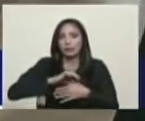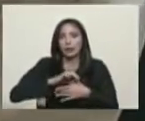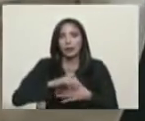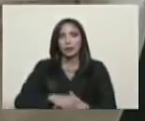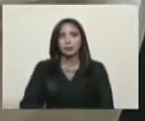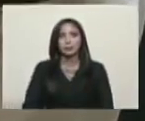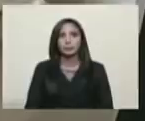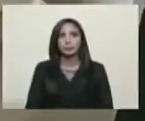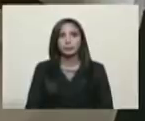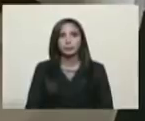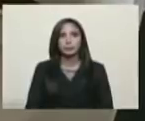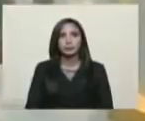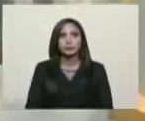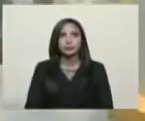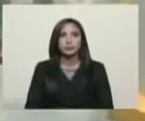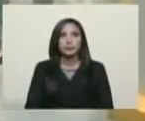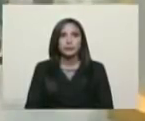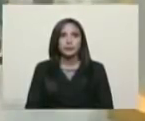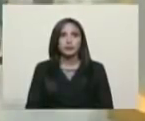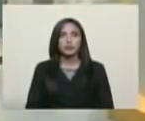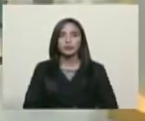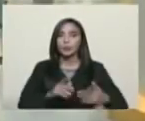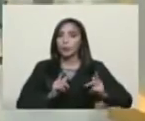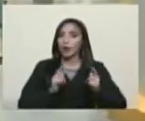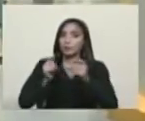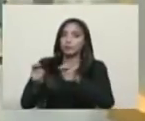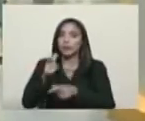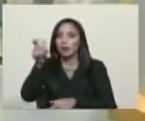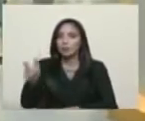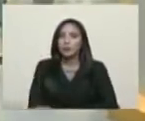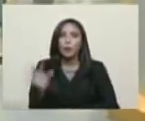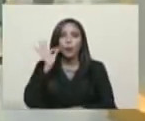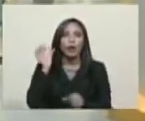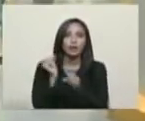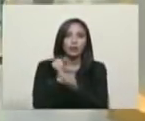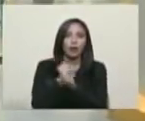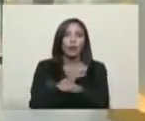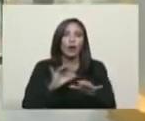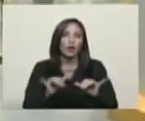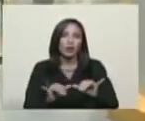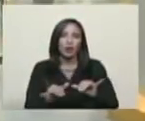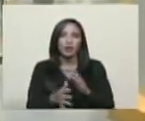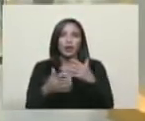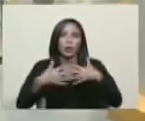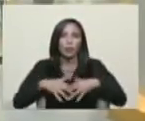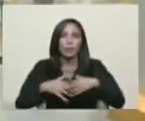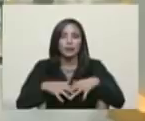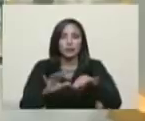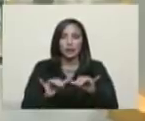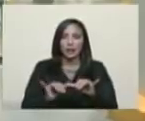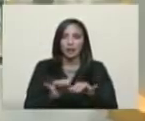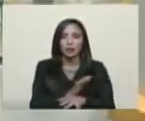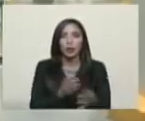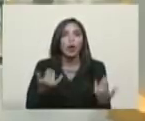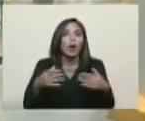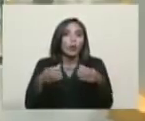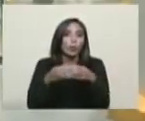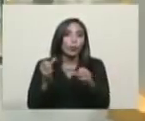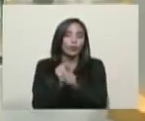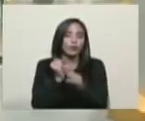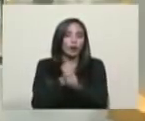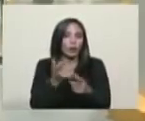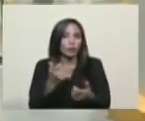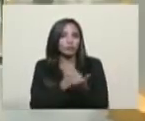Yo quiero darle la palabra a una trabajadora, ingeniera industrial, que además en nombre de los